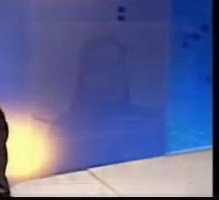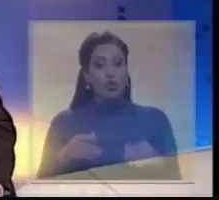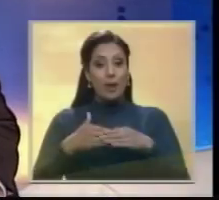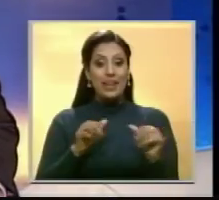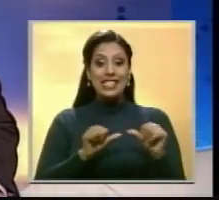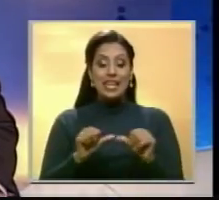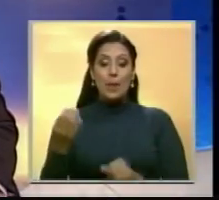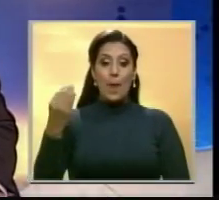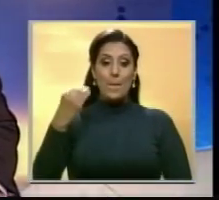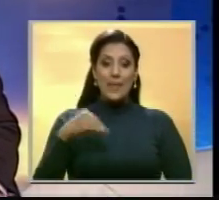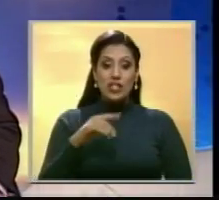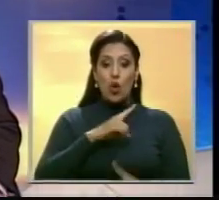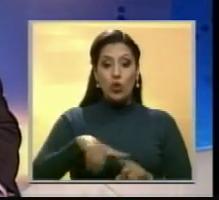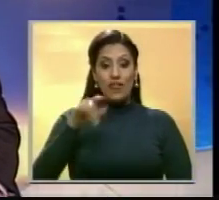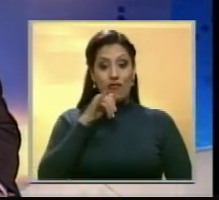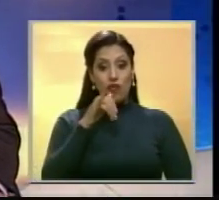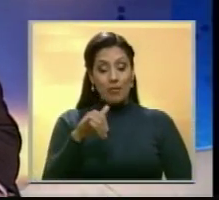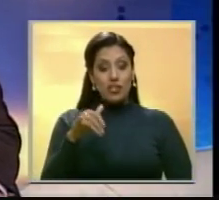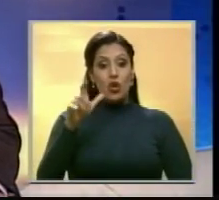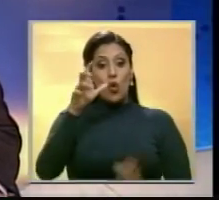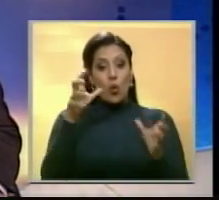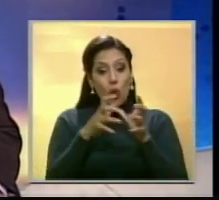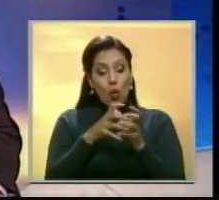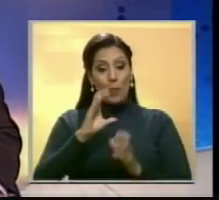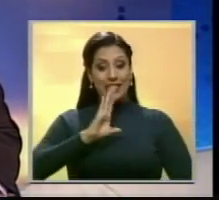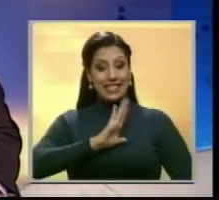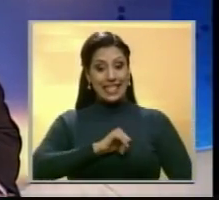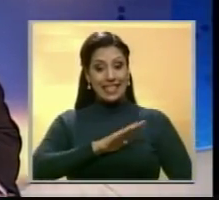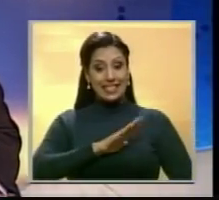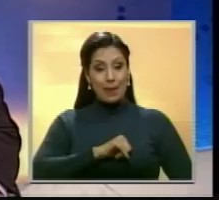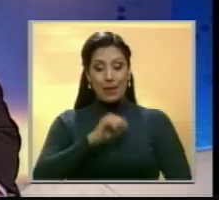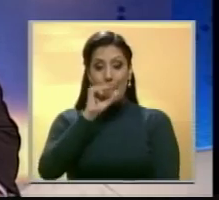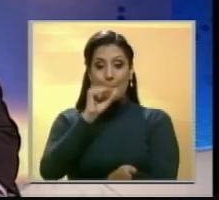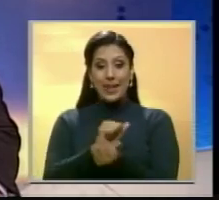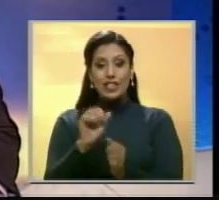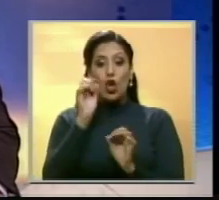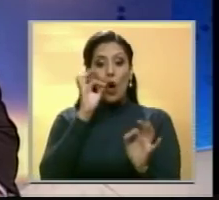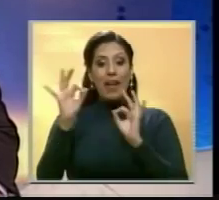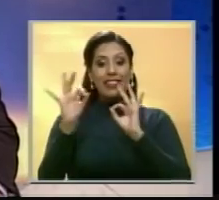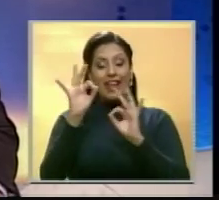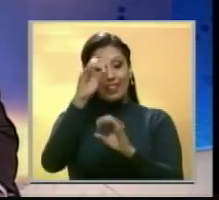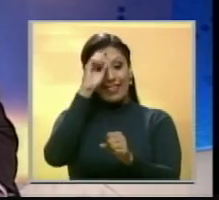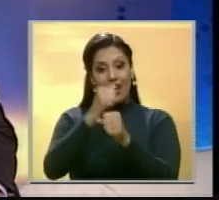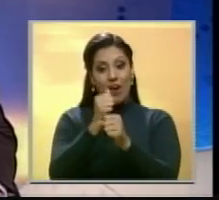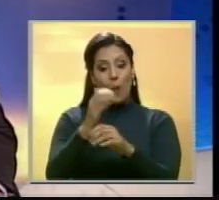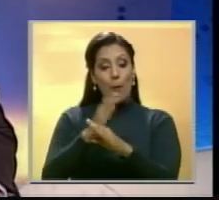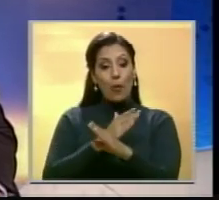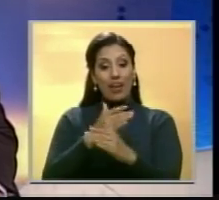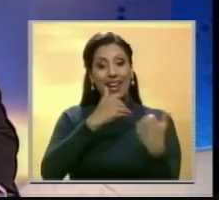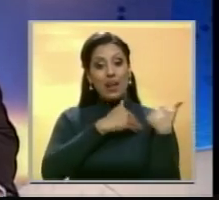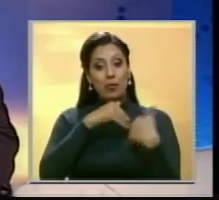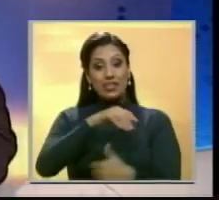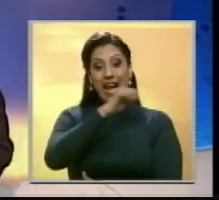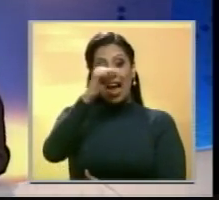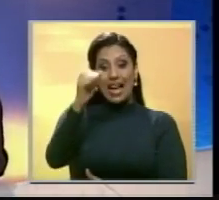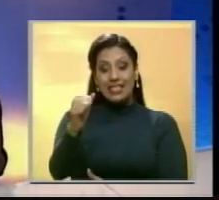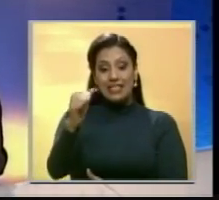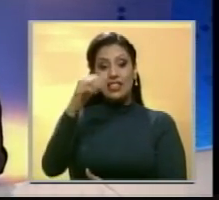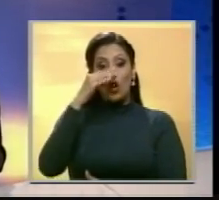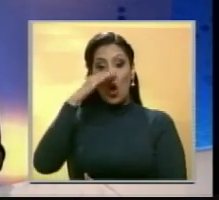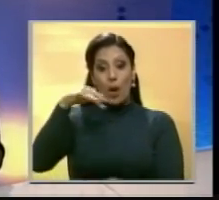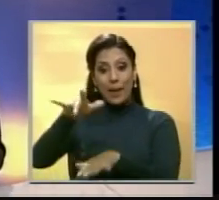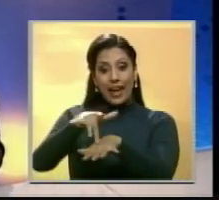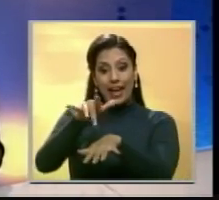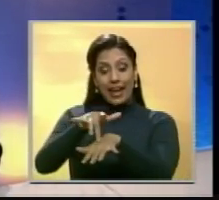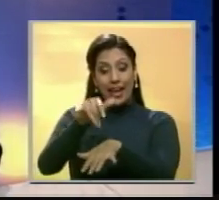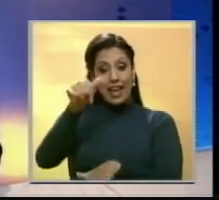Amigos, continuamos con las informaciones. Efectivos del CICPC detuvieron al actor Armando Cabrera por estar implicado en el homicidio de un travesti